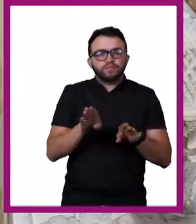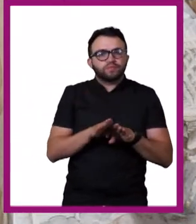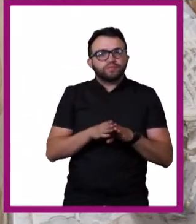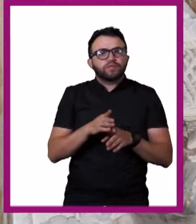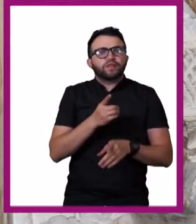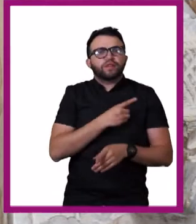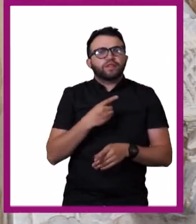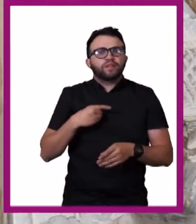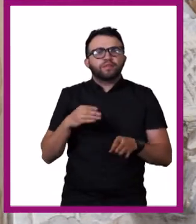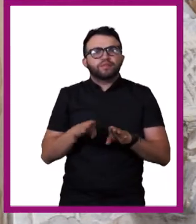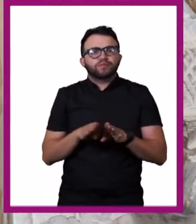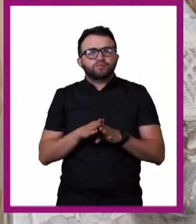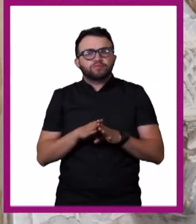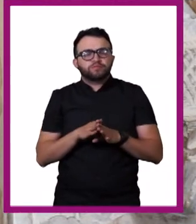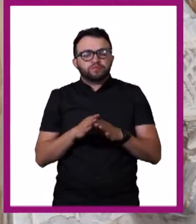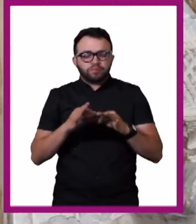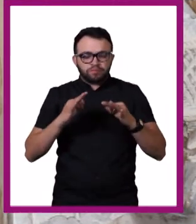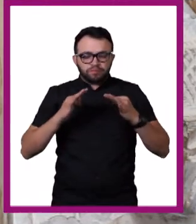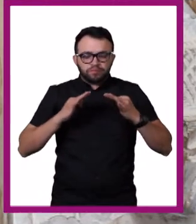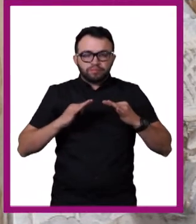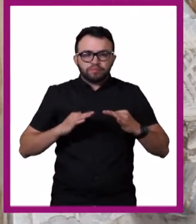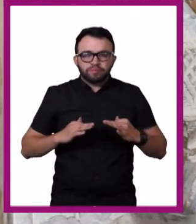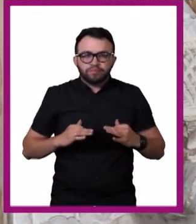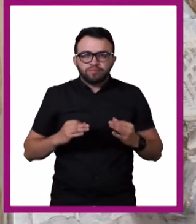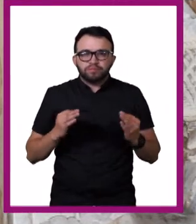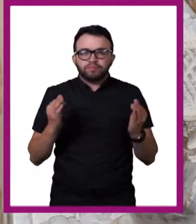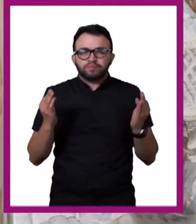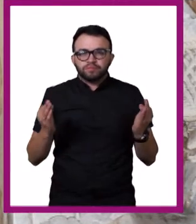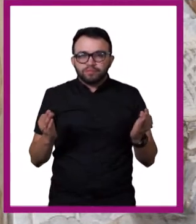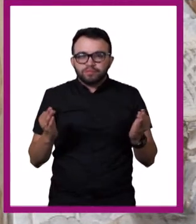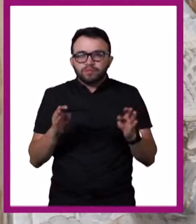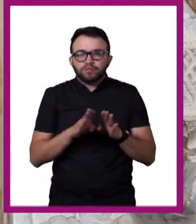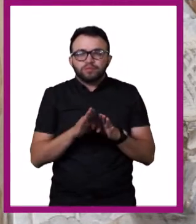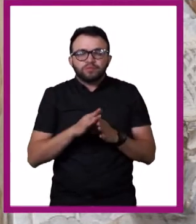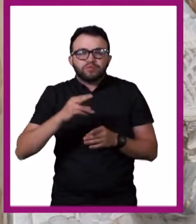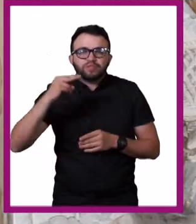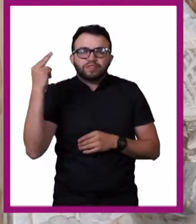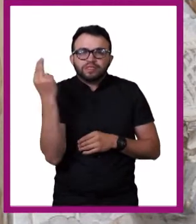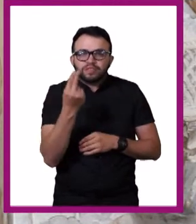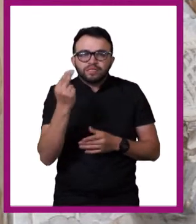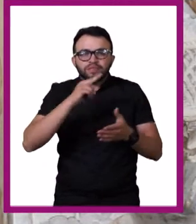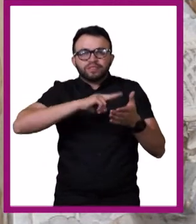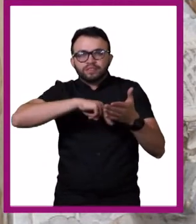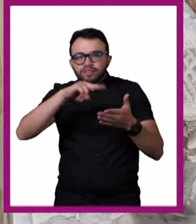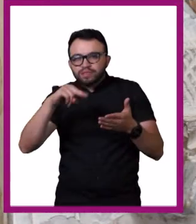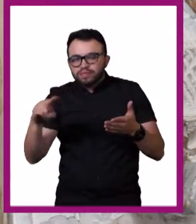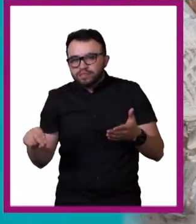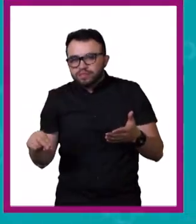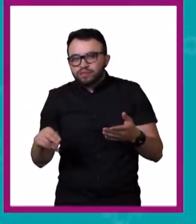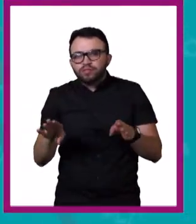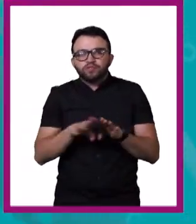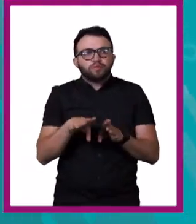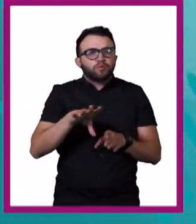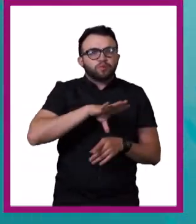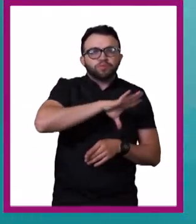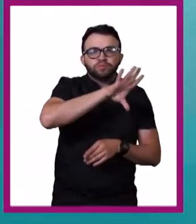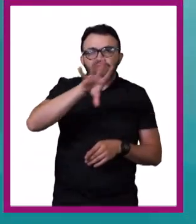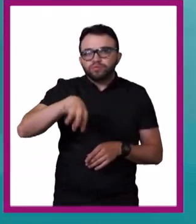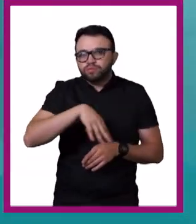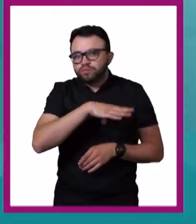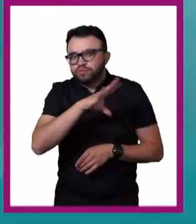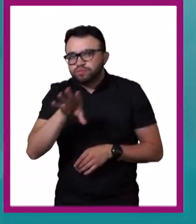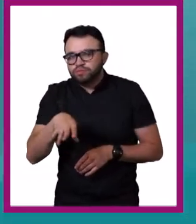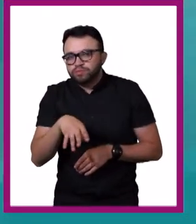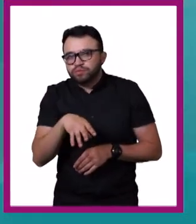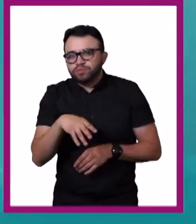es un trabajo de necedad, un trabajo de búsqueda, de